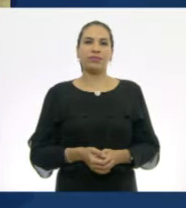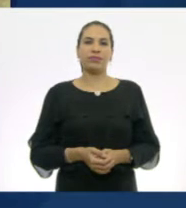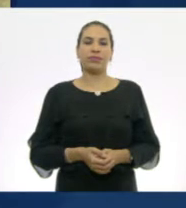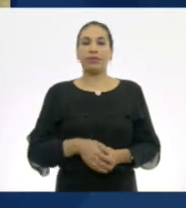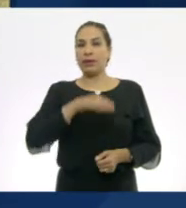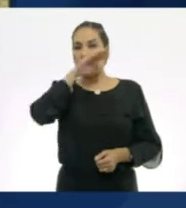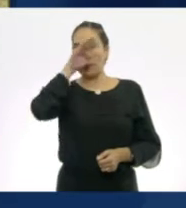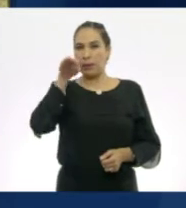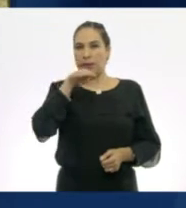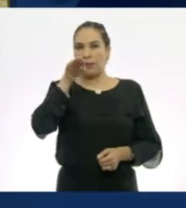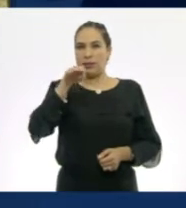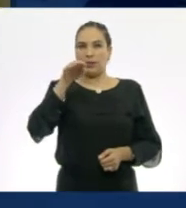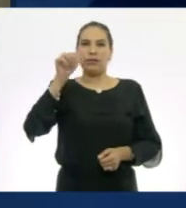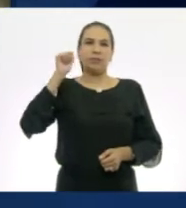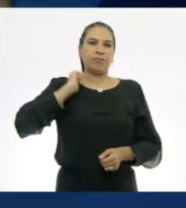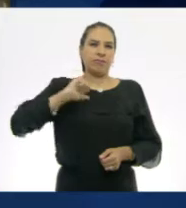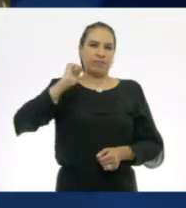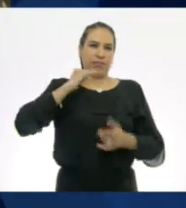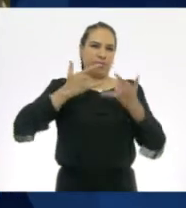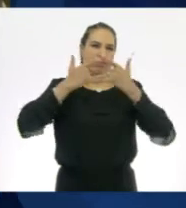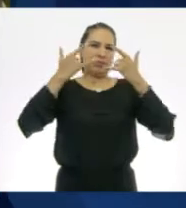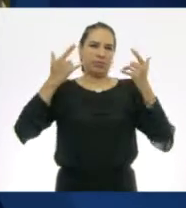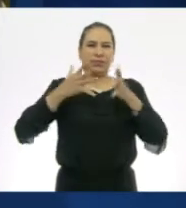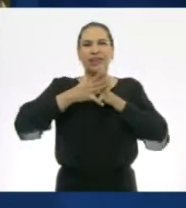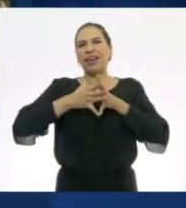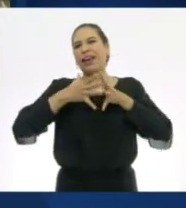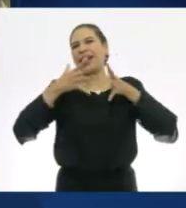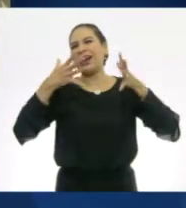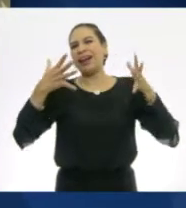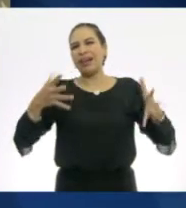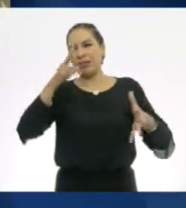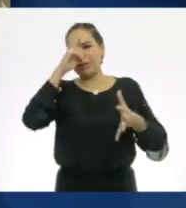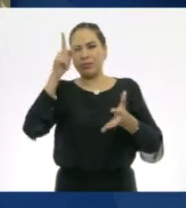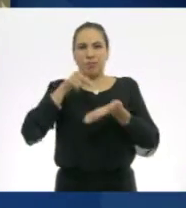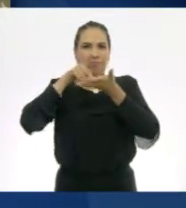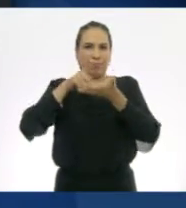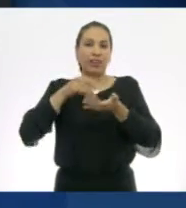Los elefantes prehistóricos, además de su enorme tamaño